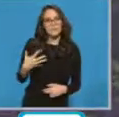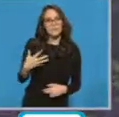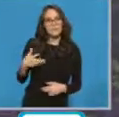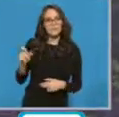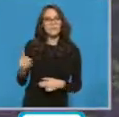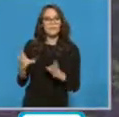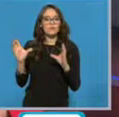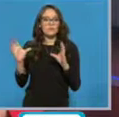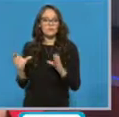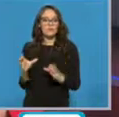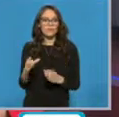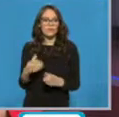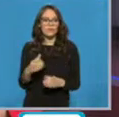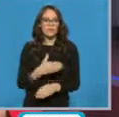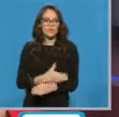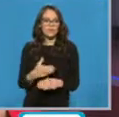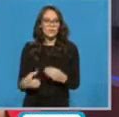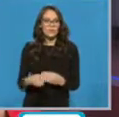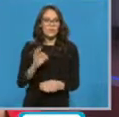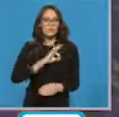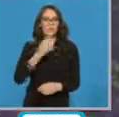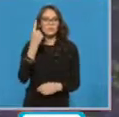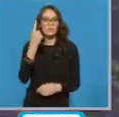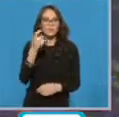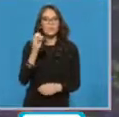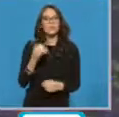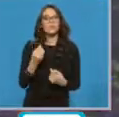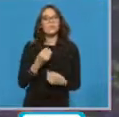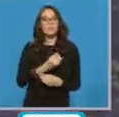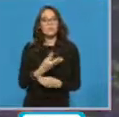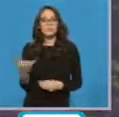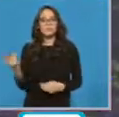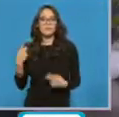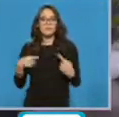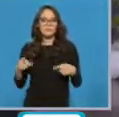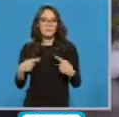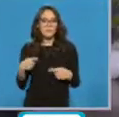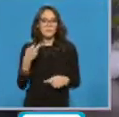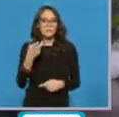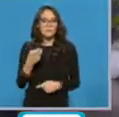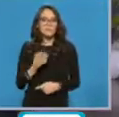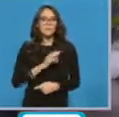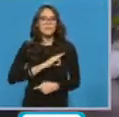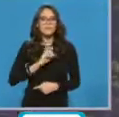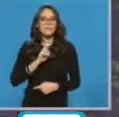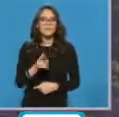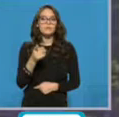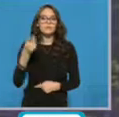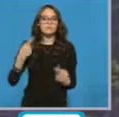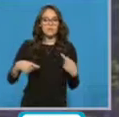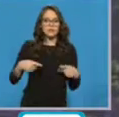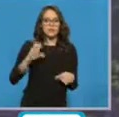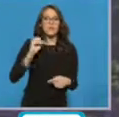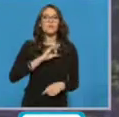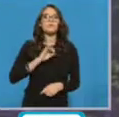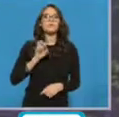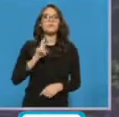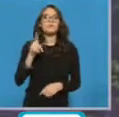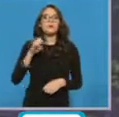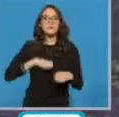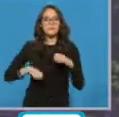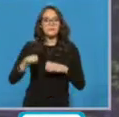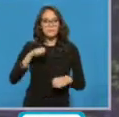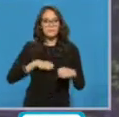del usufructuario, del beneficiario, que puede ser uno o pueden ser varias personas. Ese beneficiario puede ser una persona física o puede ser una empresa.